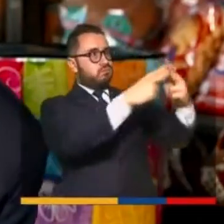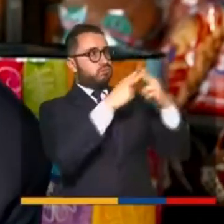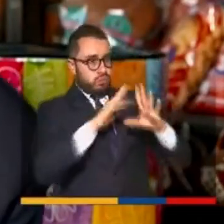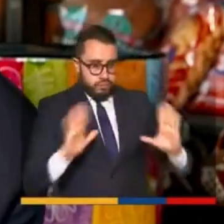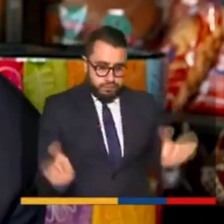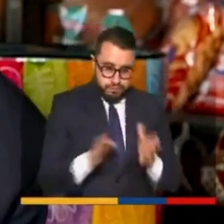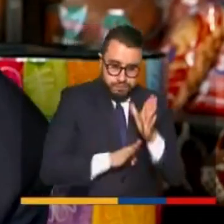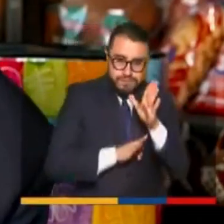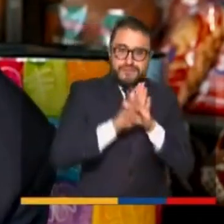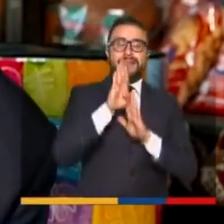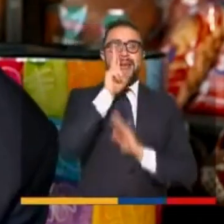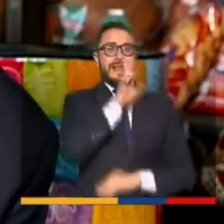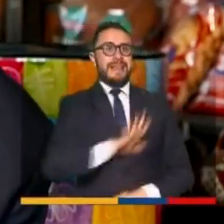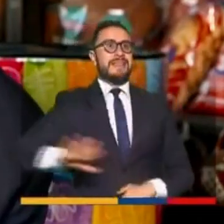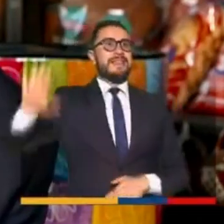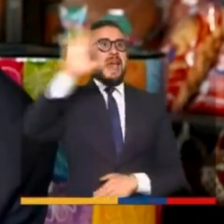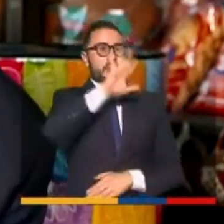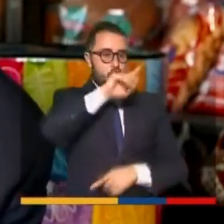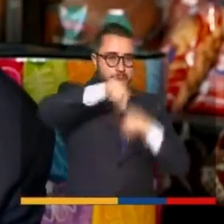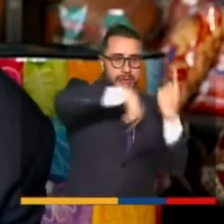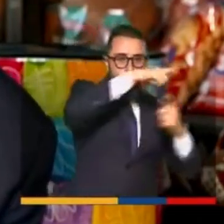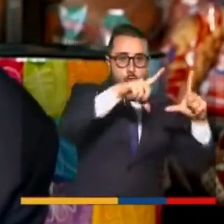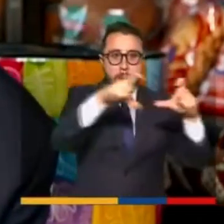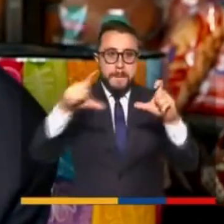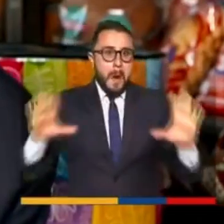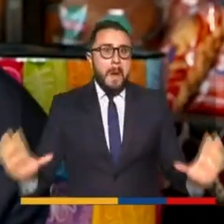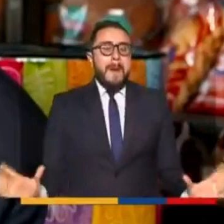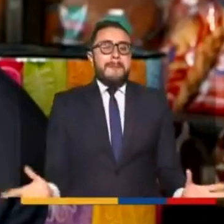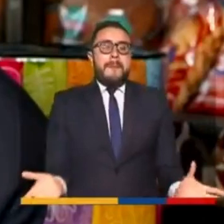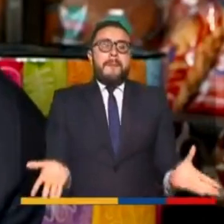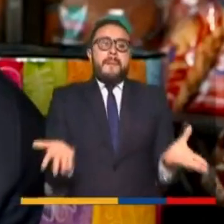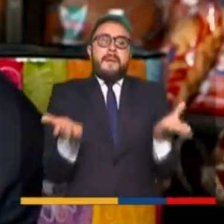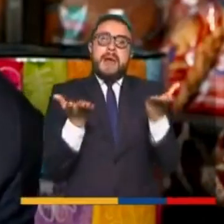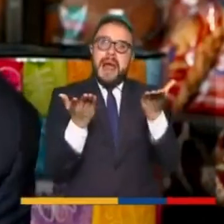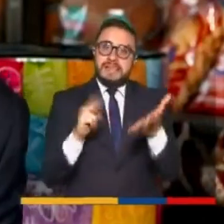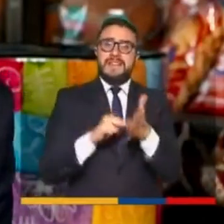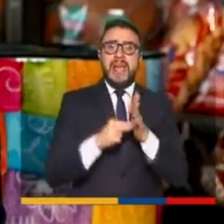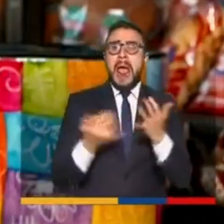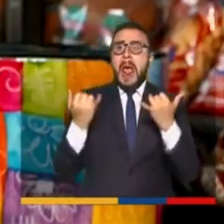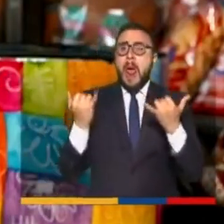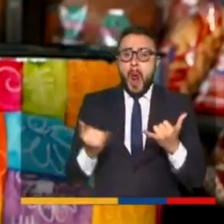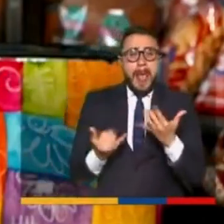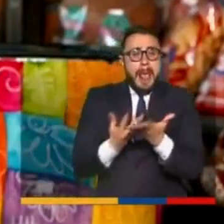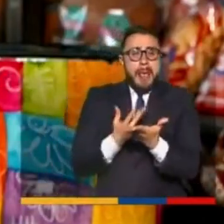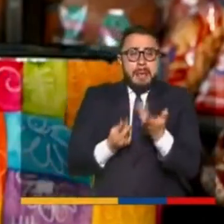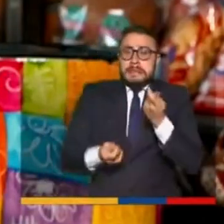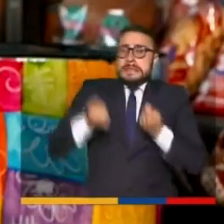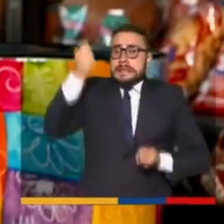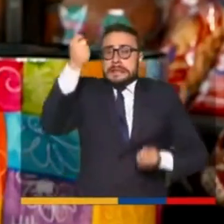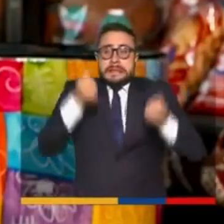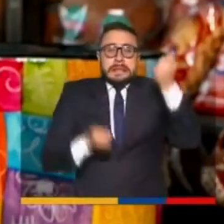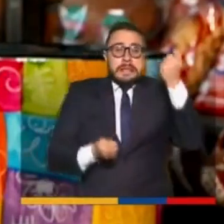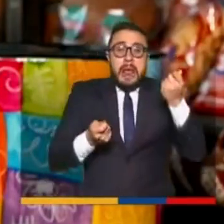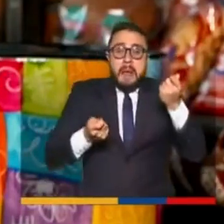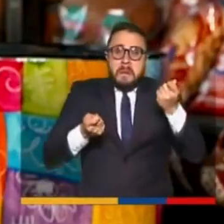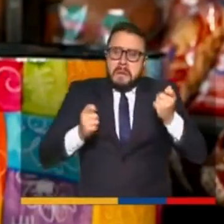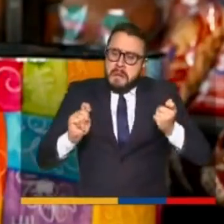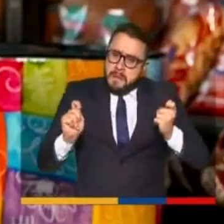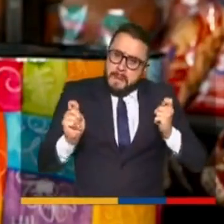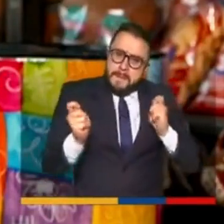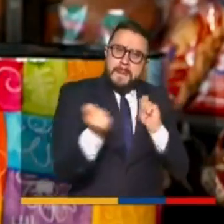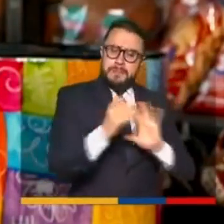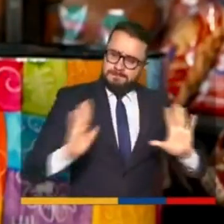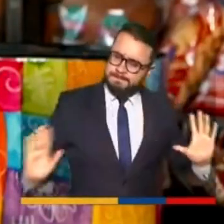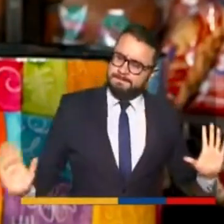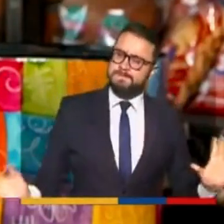turismo nacional podrá crecer. Es decir, podremos reactivar realmente la economía nacional y